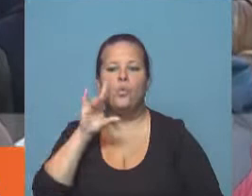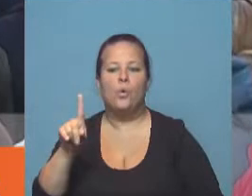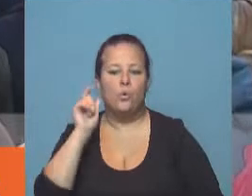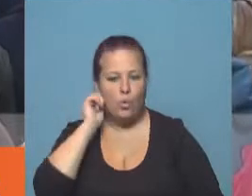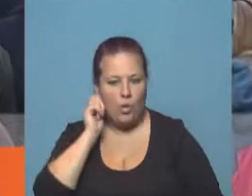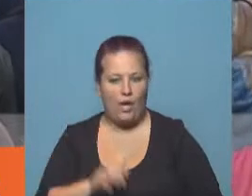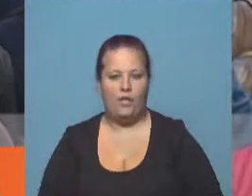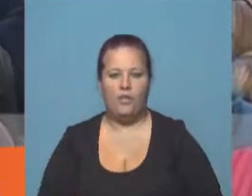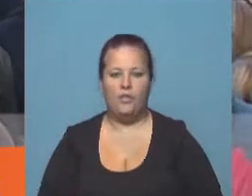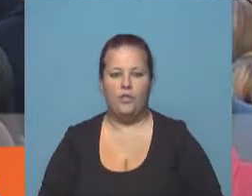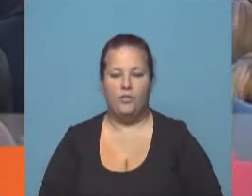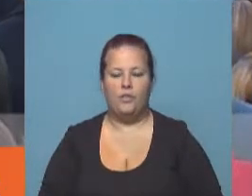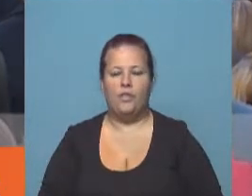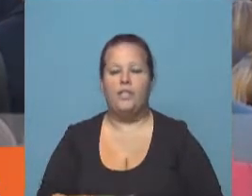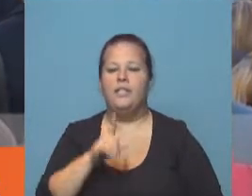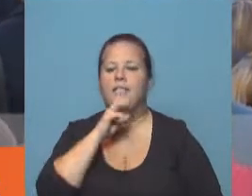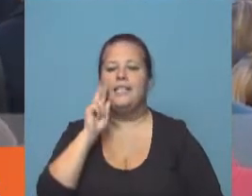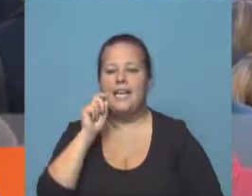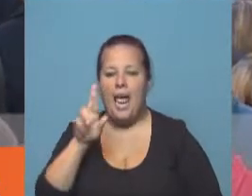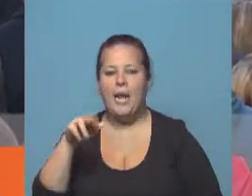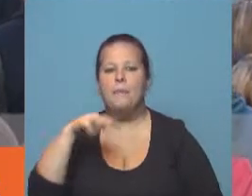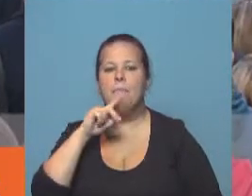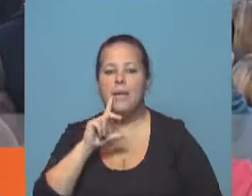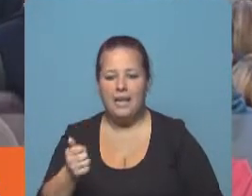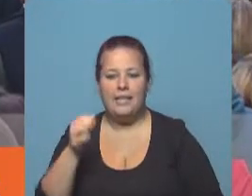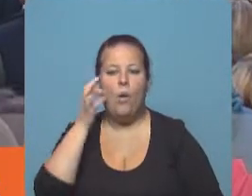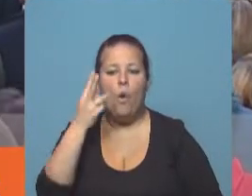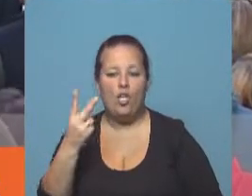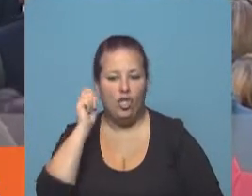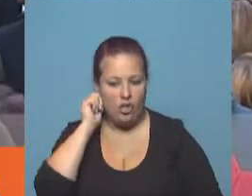años. Trier Mirta, 42 años.